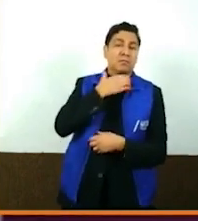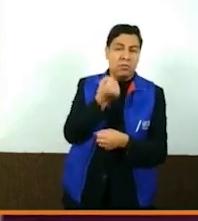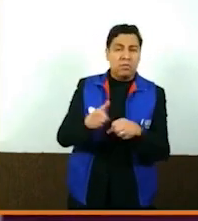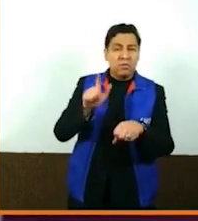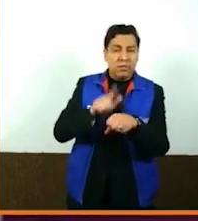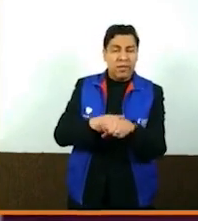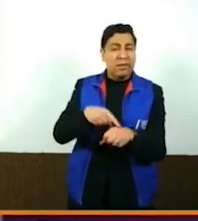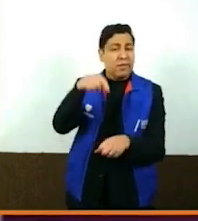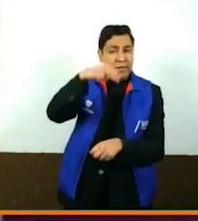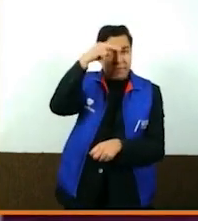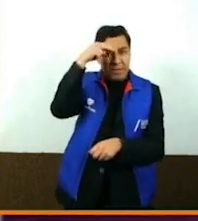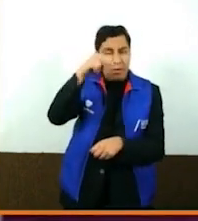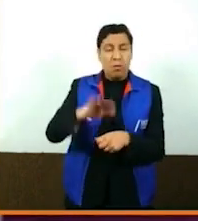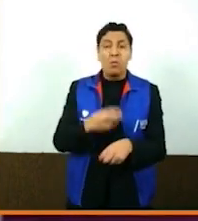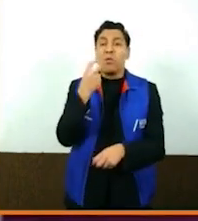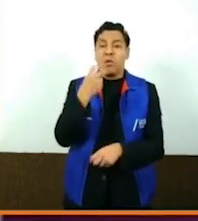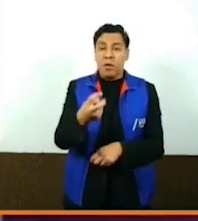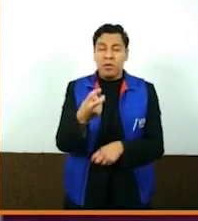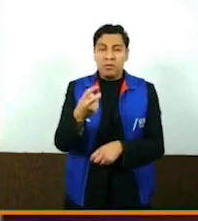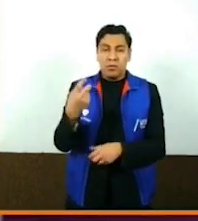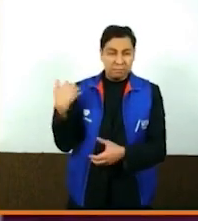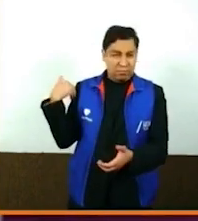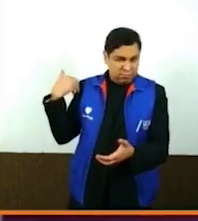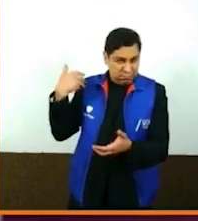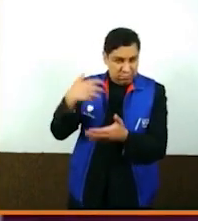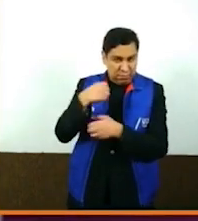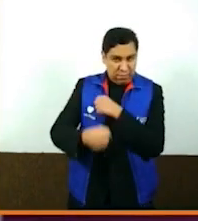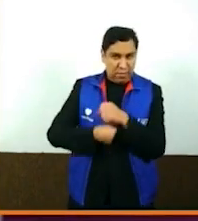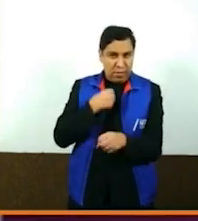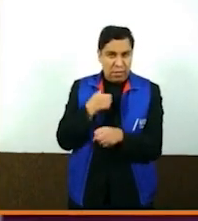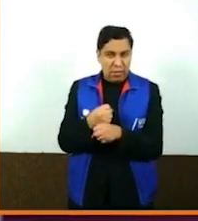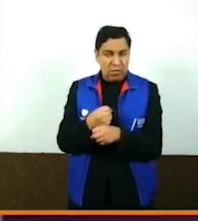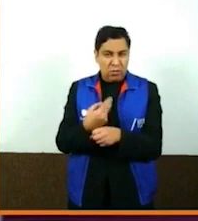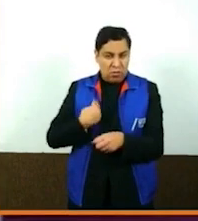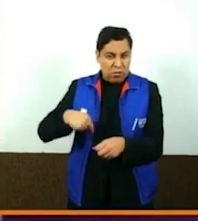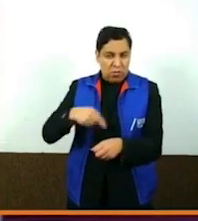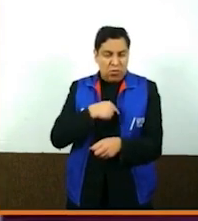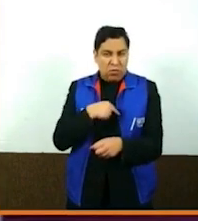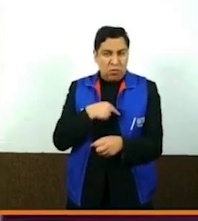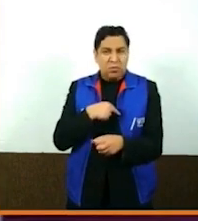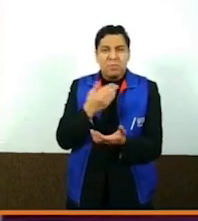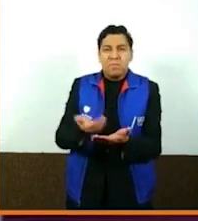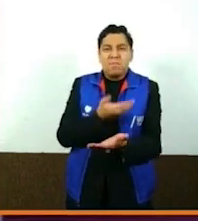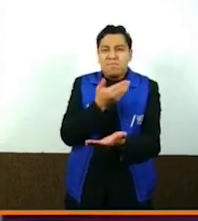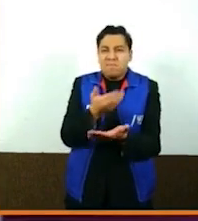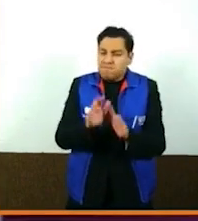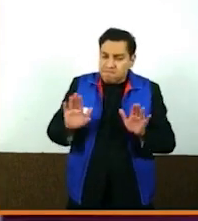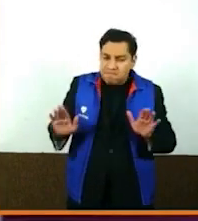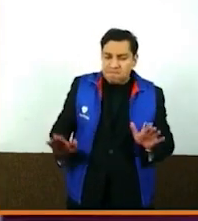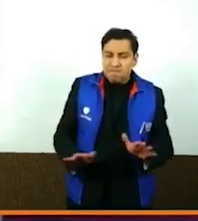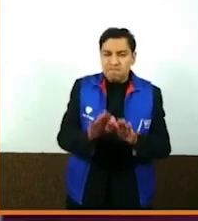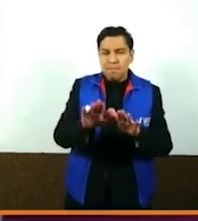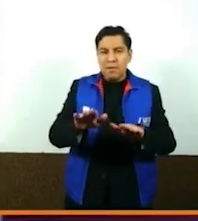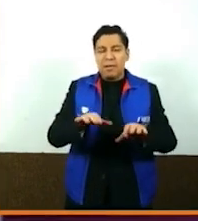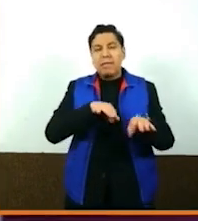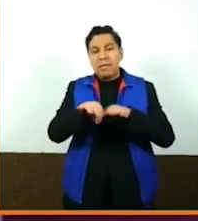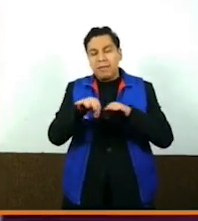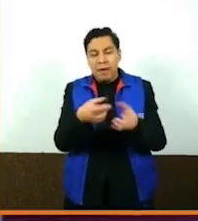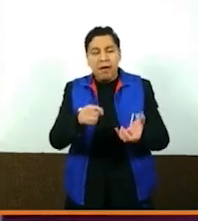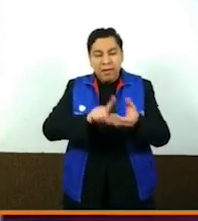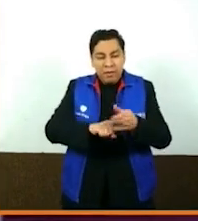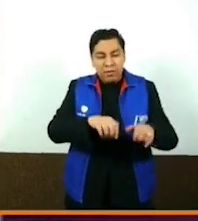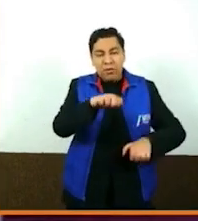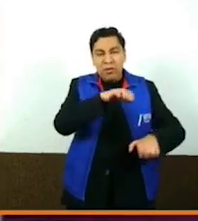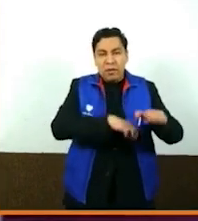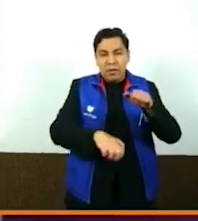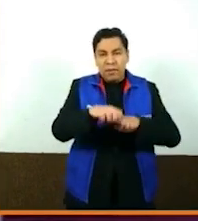país. Es por ello que desde hace unos años hemos hecho nuestra prioridad el impulso de la labor empresarial para dar a